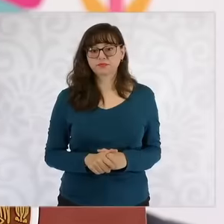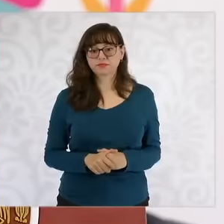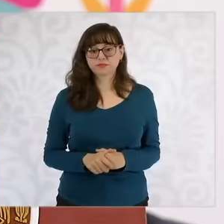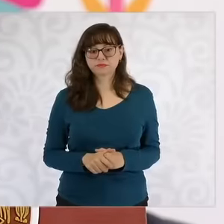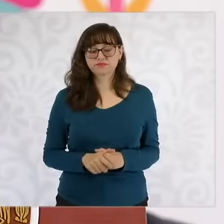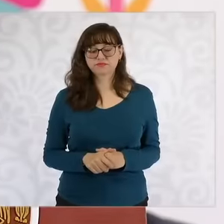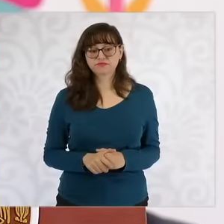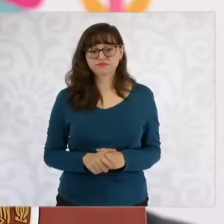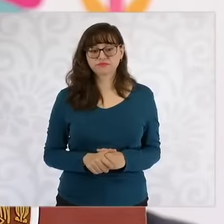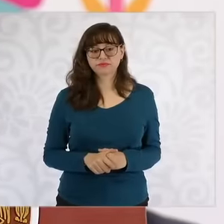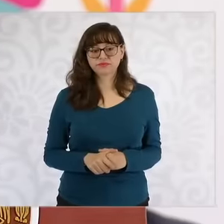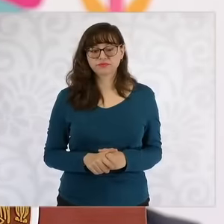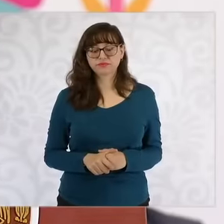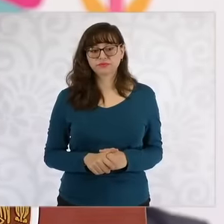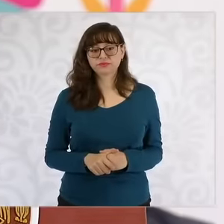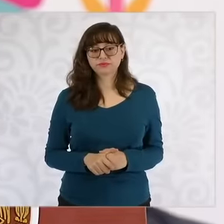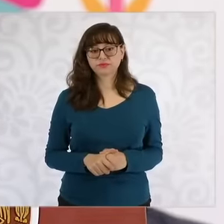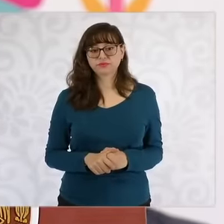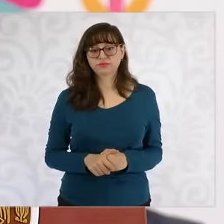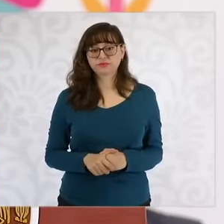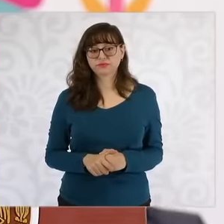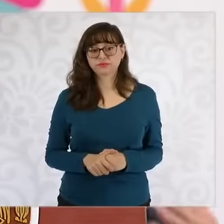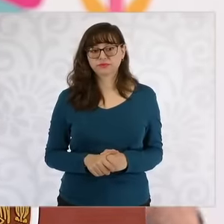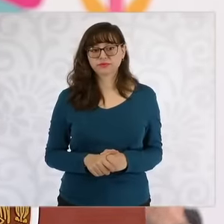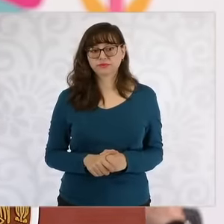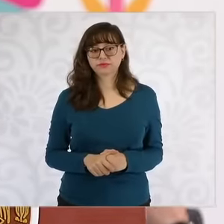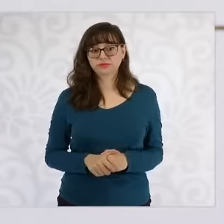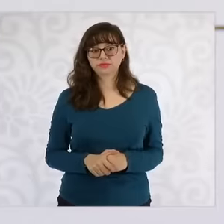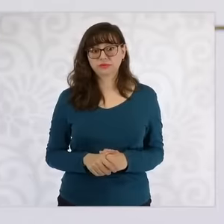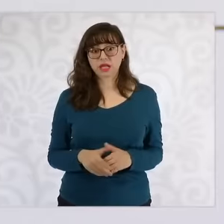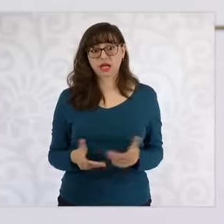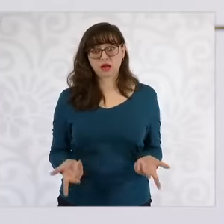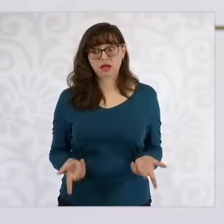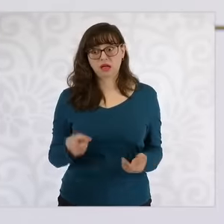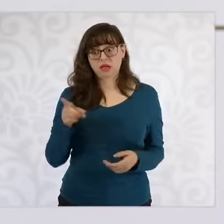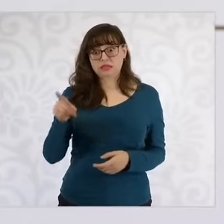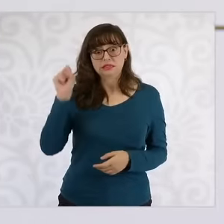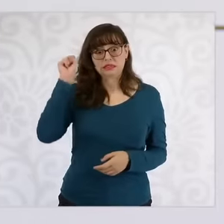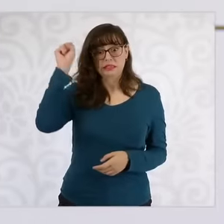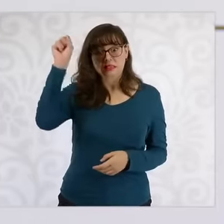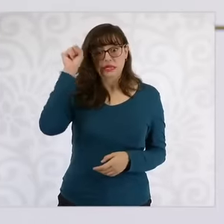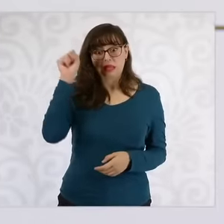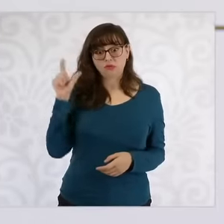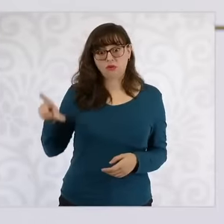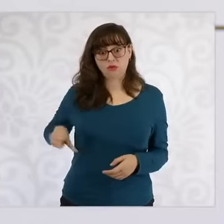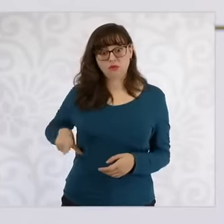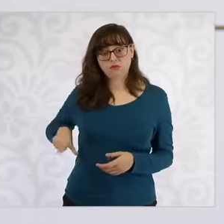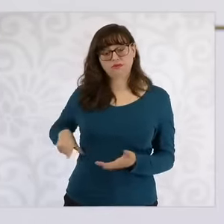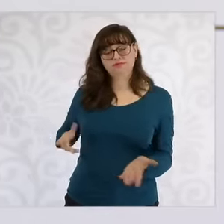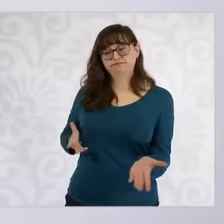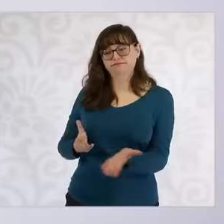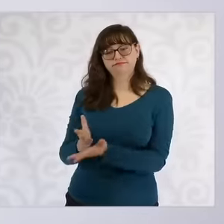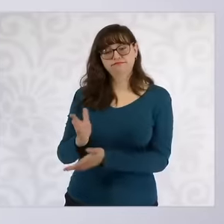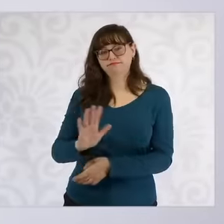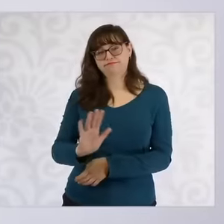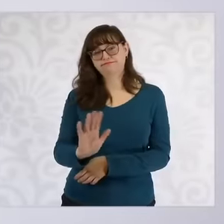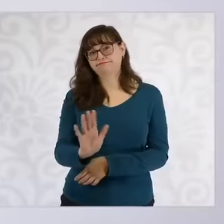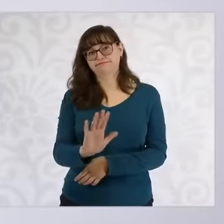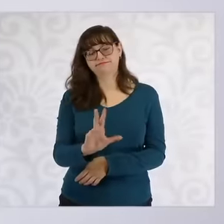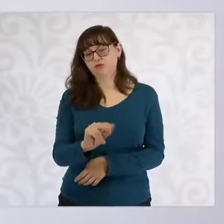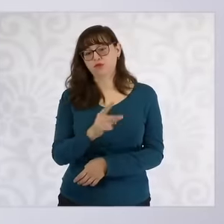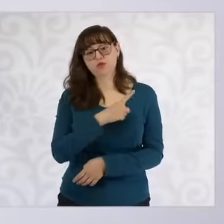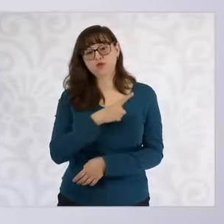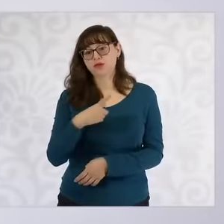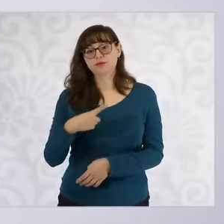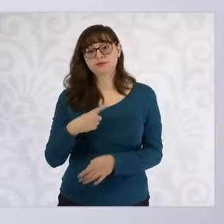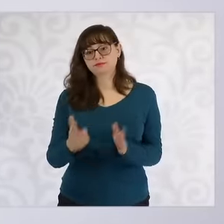Ustedes saben que nosotros, yo no estoy de acuerdo en la intervención del gobierno, además no debe ser, y está en las